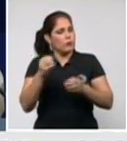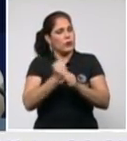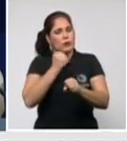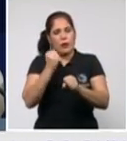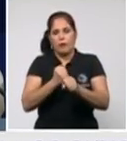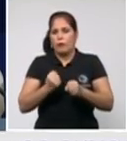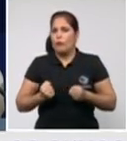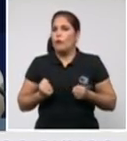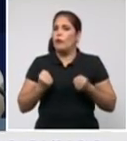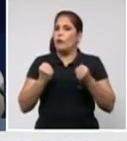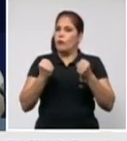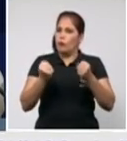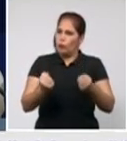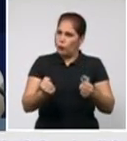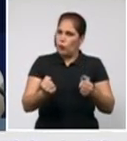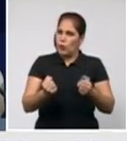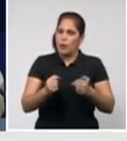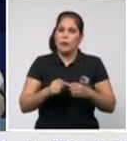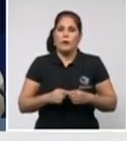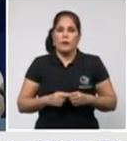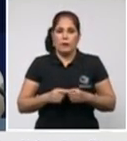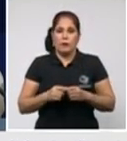duramente y